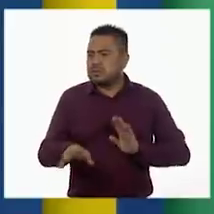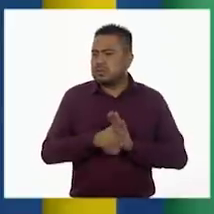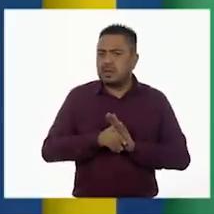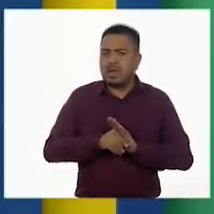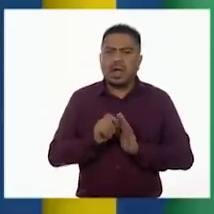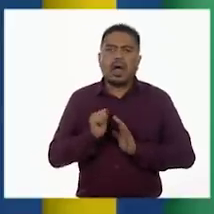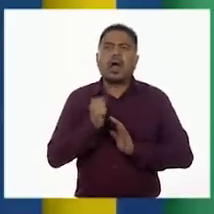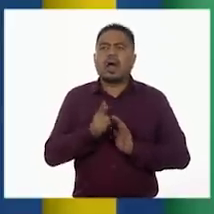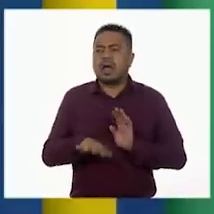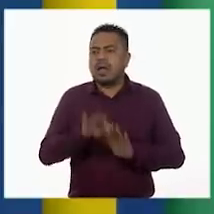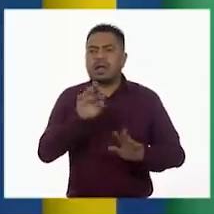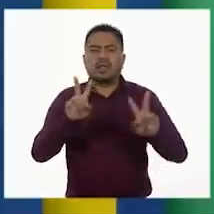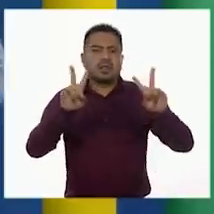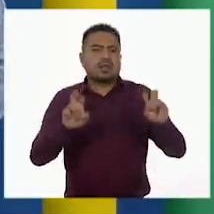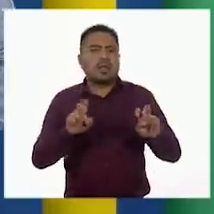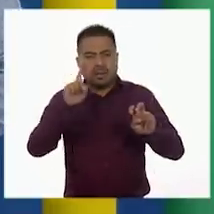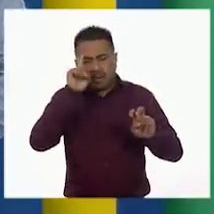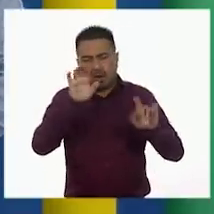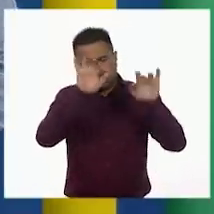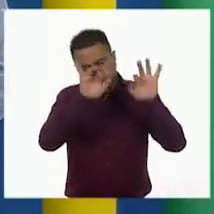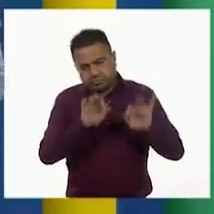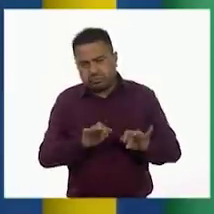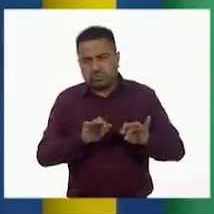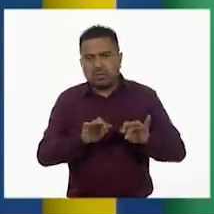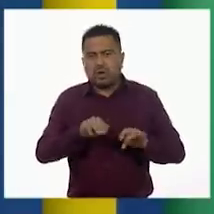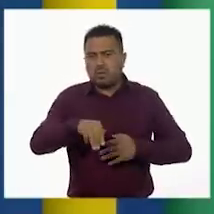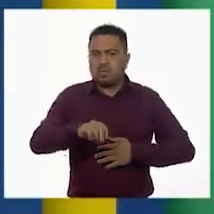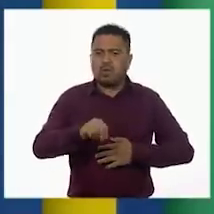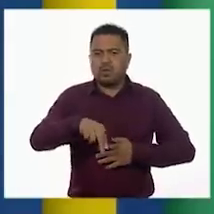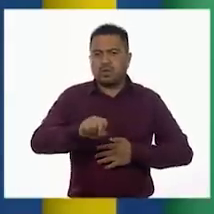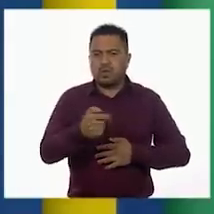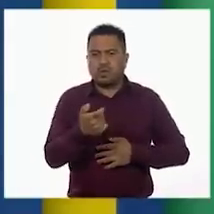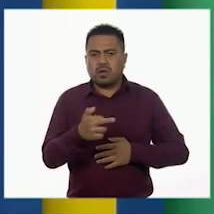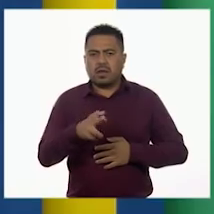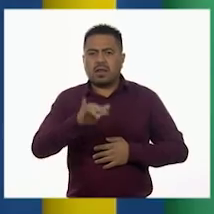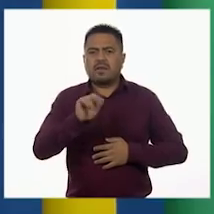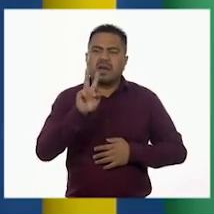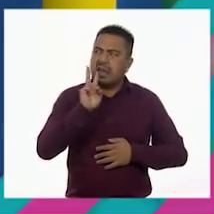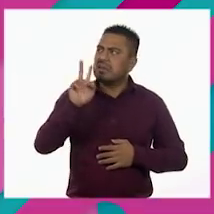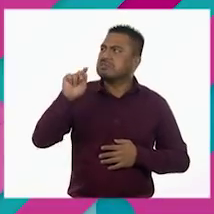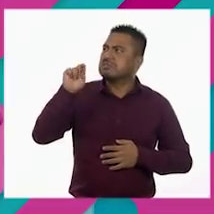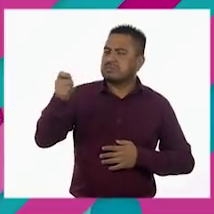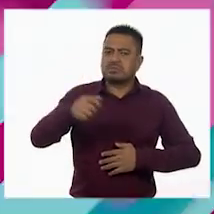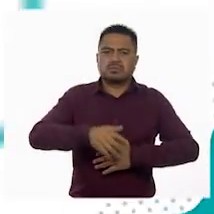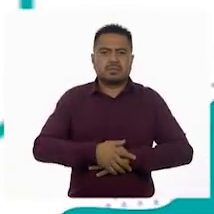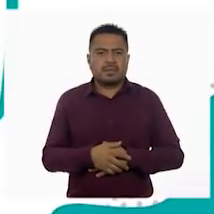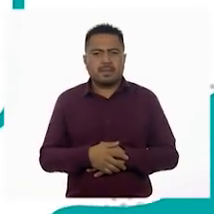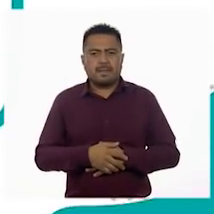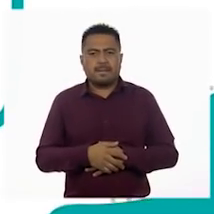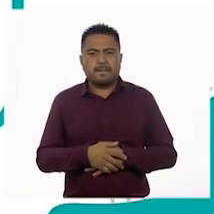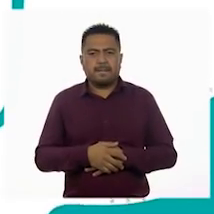elegir algún tema para la redacción de una monografía. Vayamos a verla.